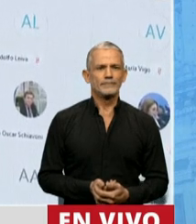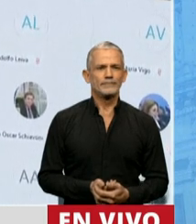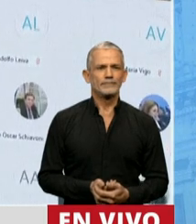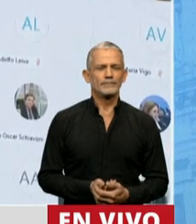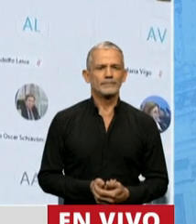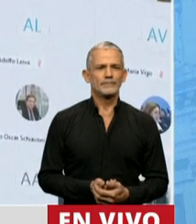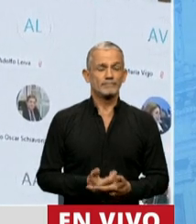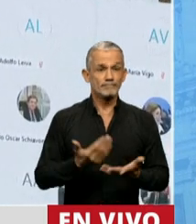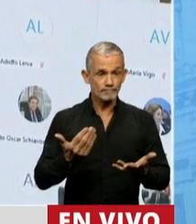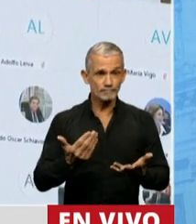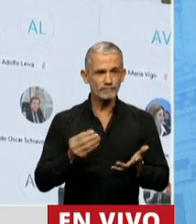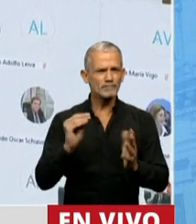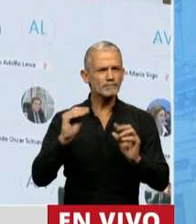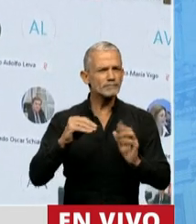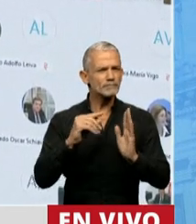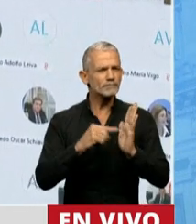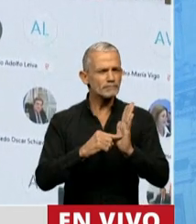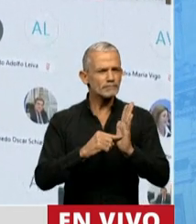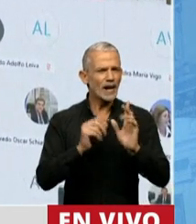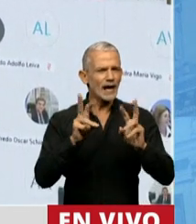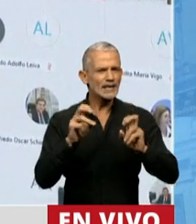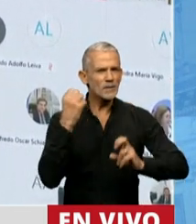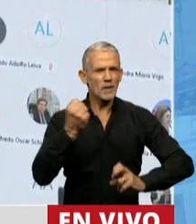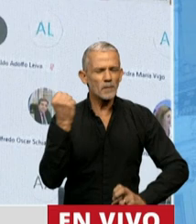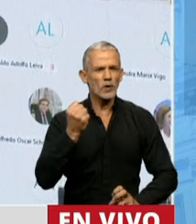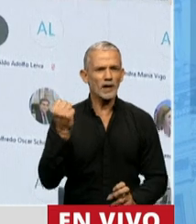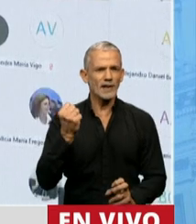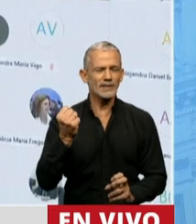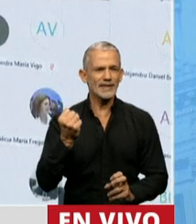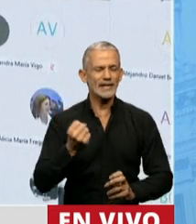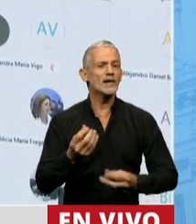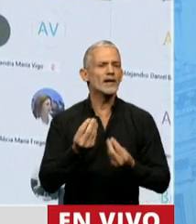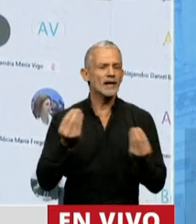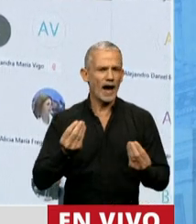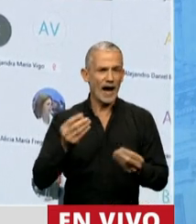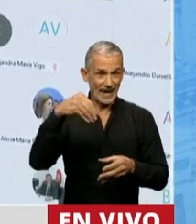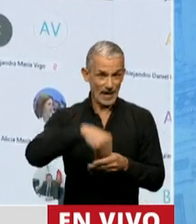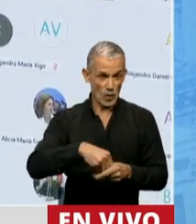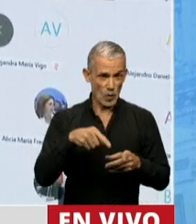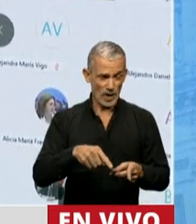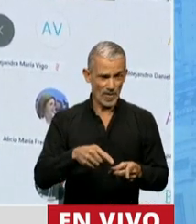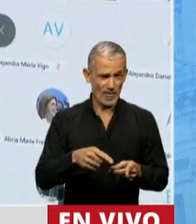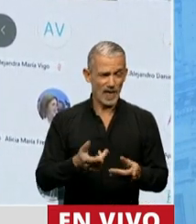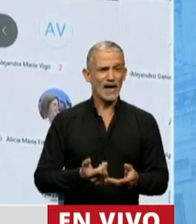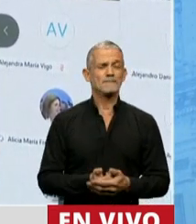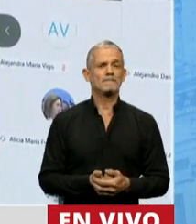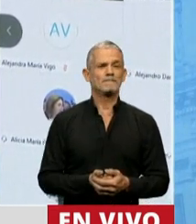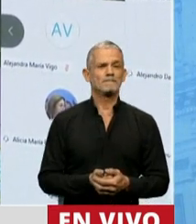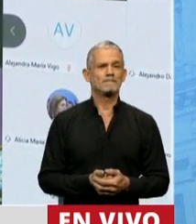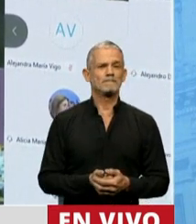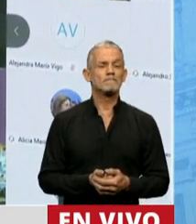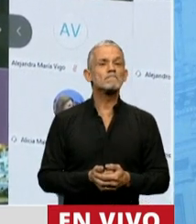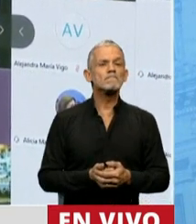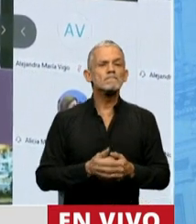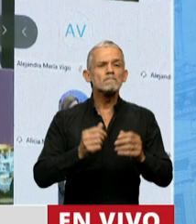eh otra cuestión que me parece interesante destacar está incluida eh